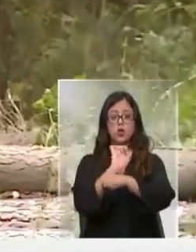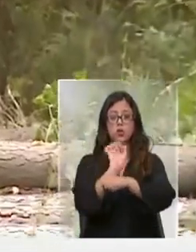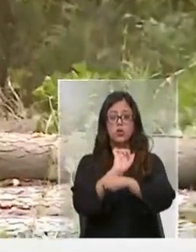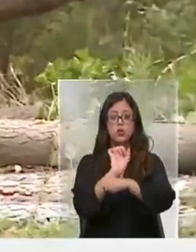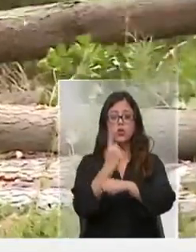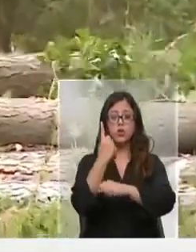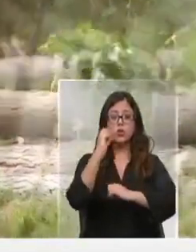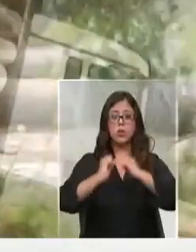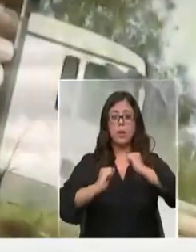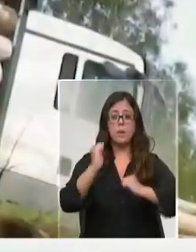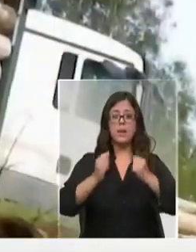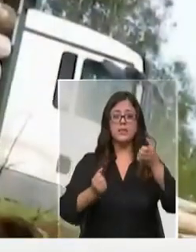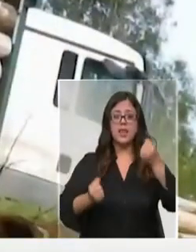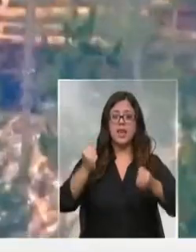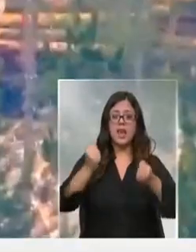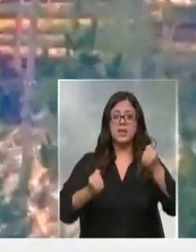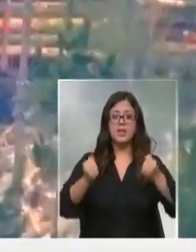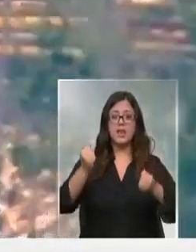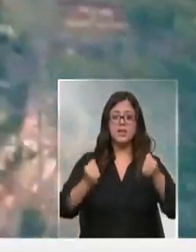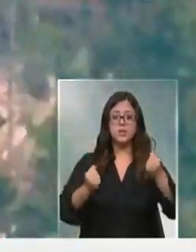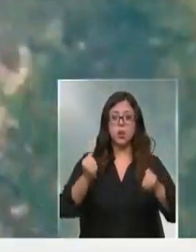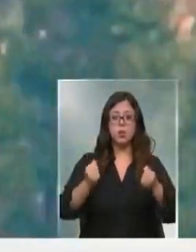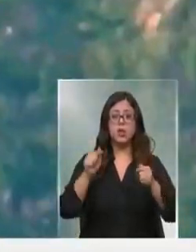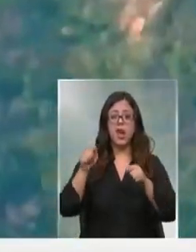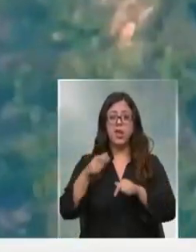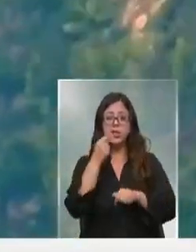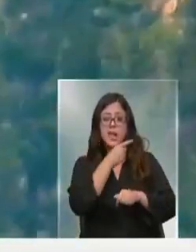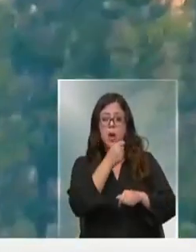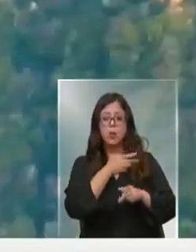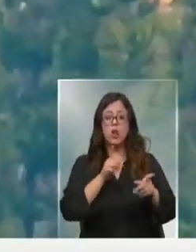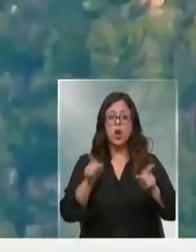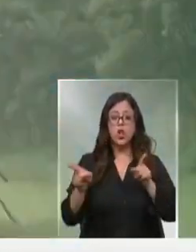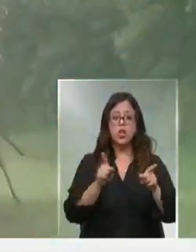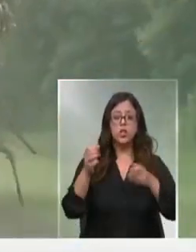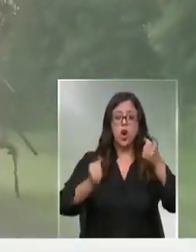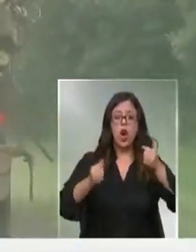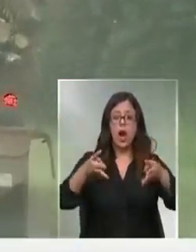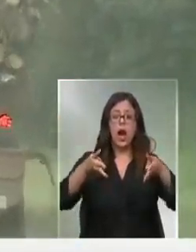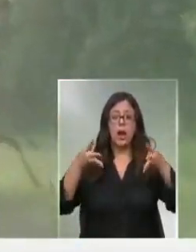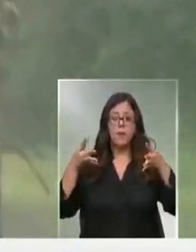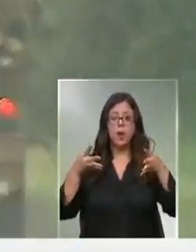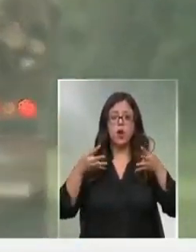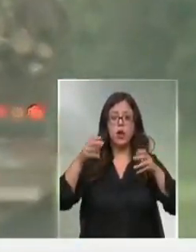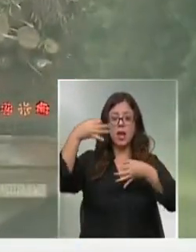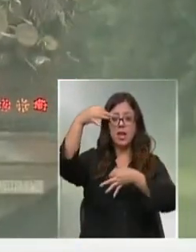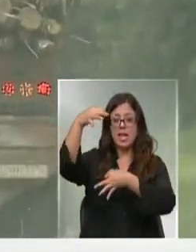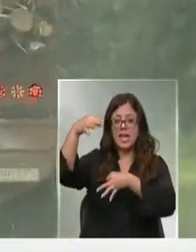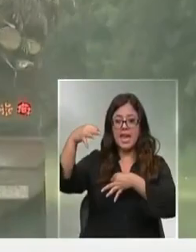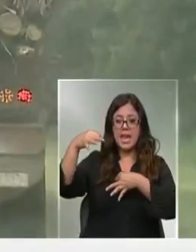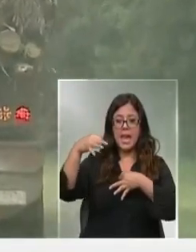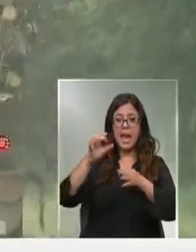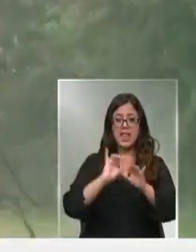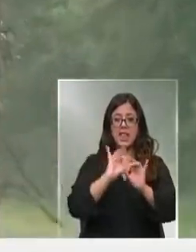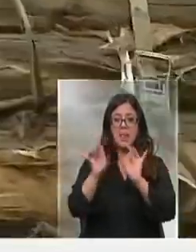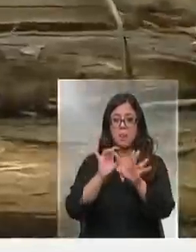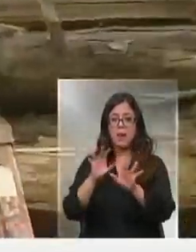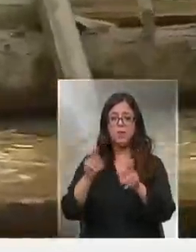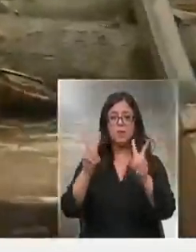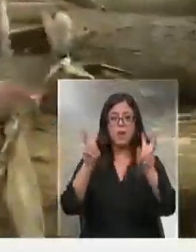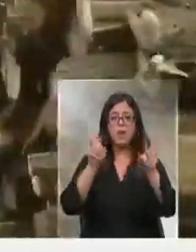una empresa de transporte. Se le acusa de coordinar camiones y guías de despachos para la mercancía